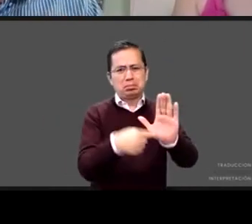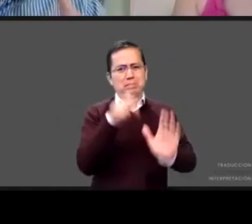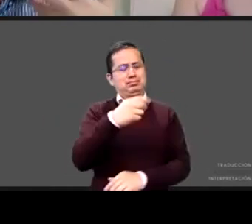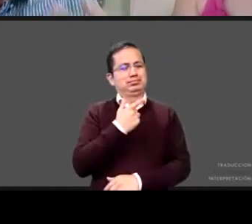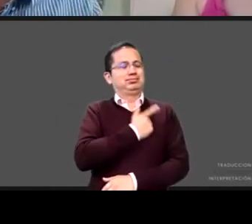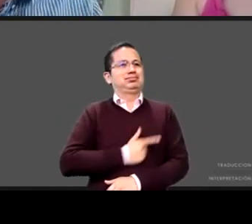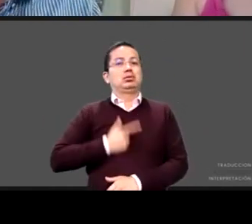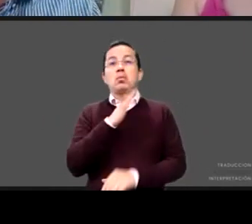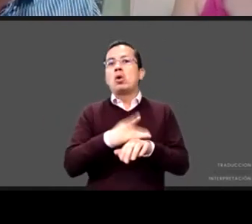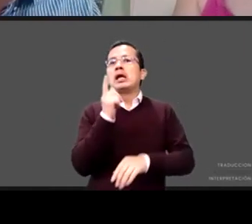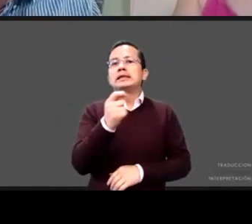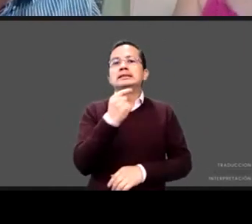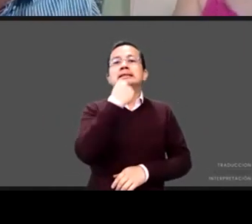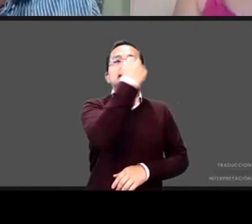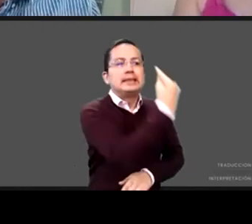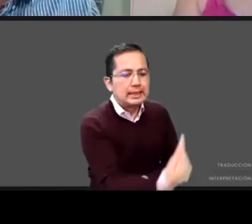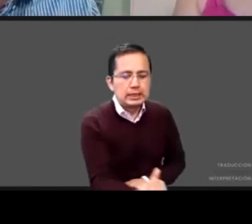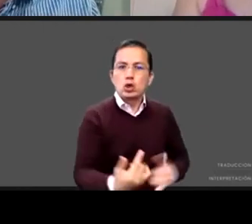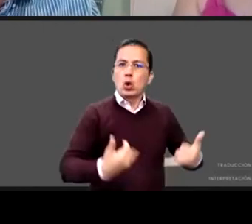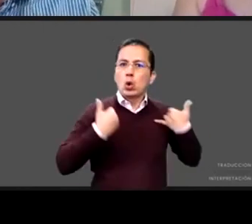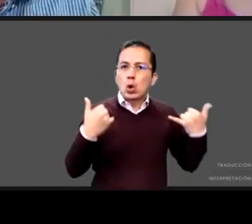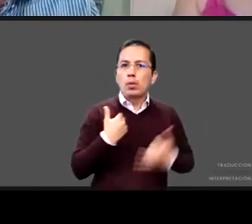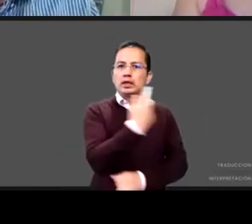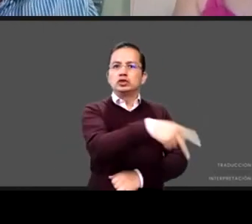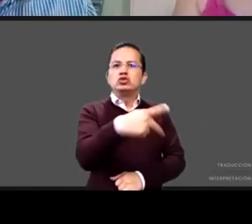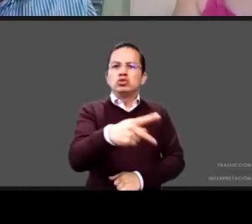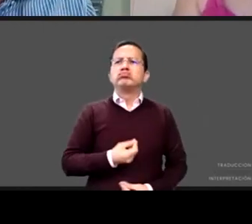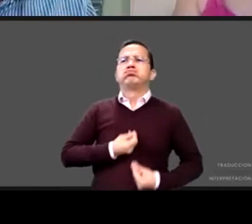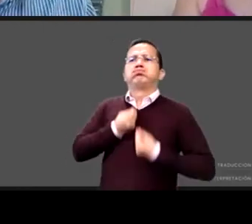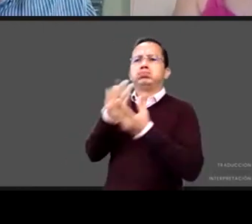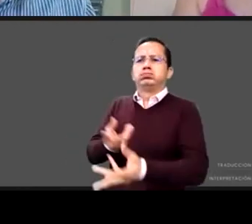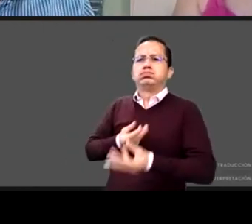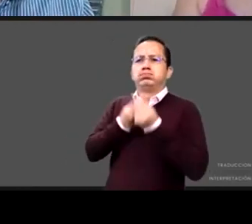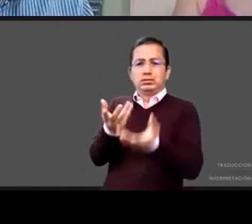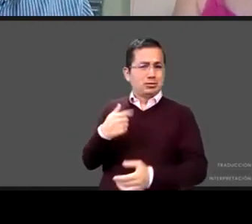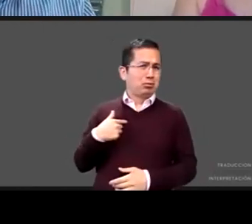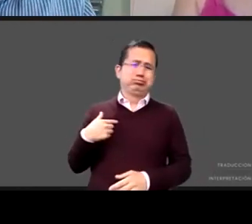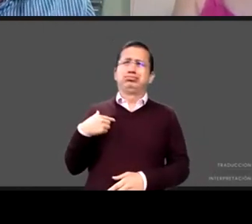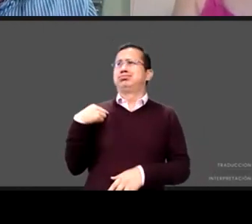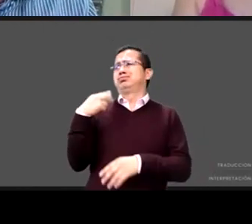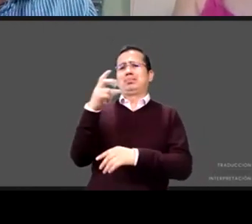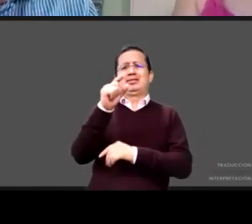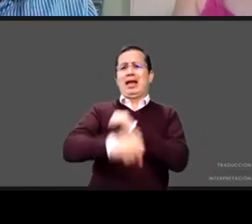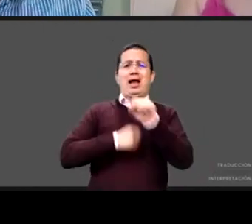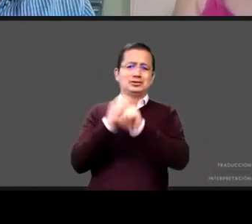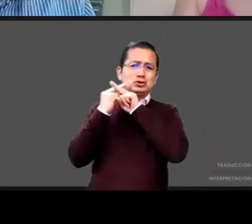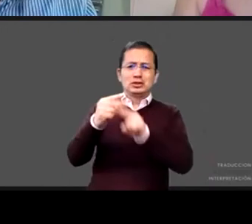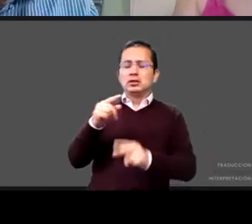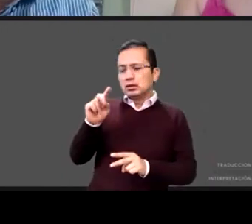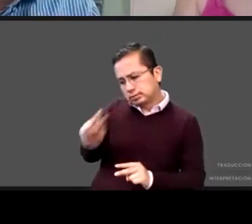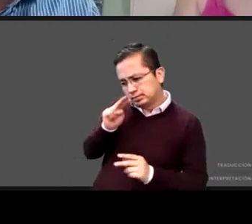escuchando relatos en psicoterapia de adultos y cada vez que se conectan con las historias de castigo